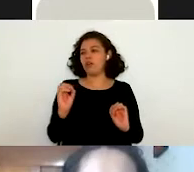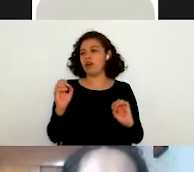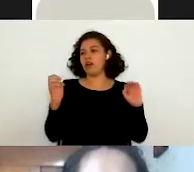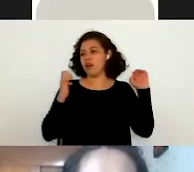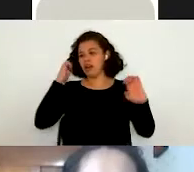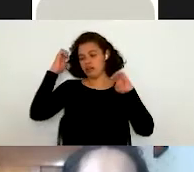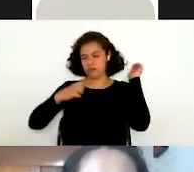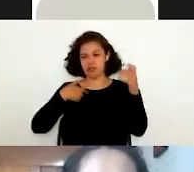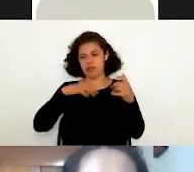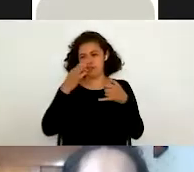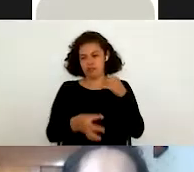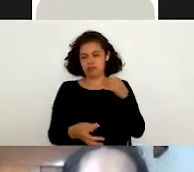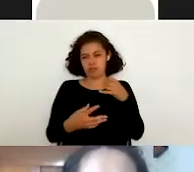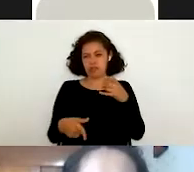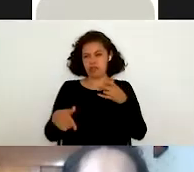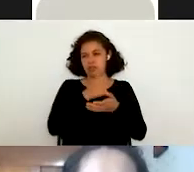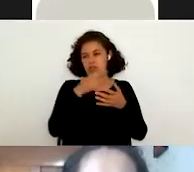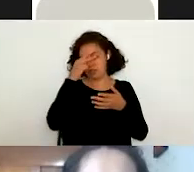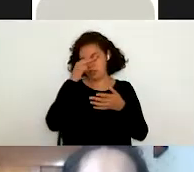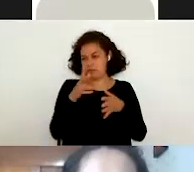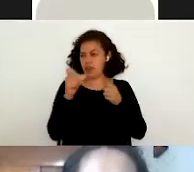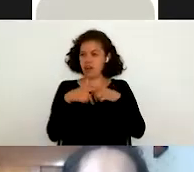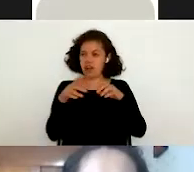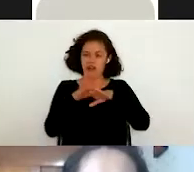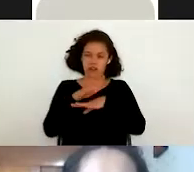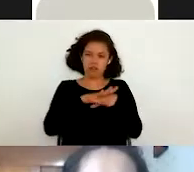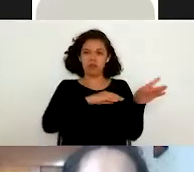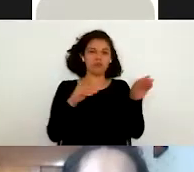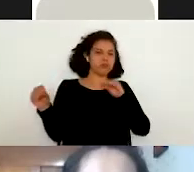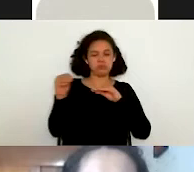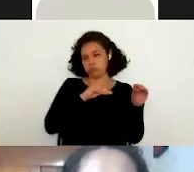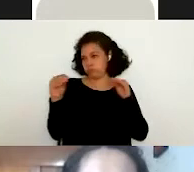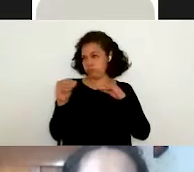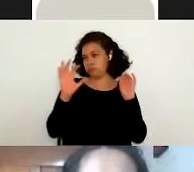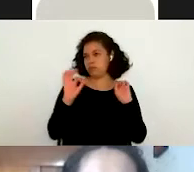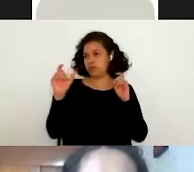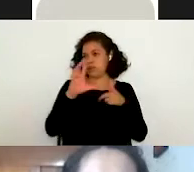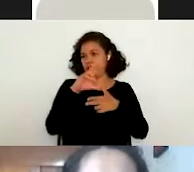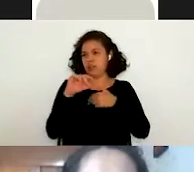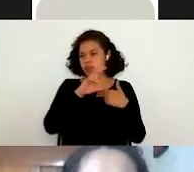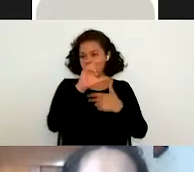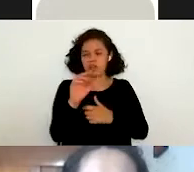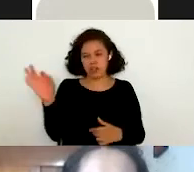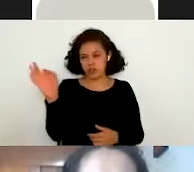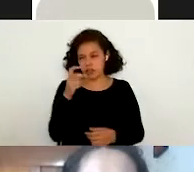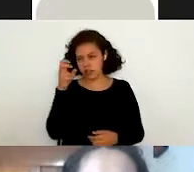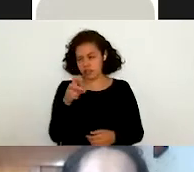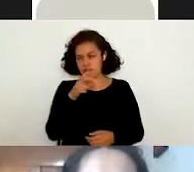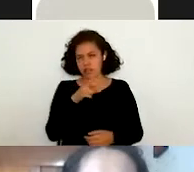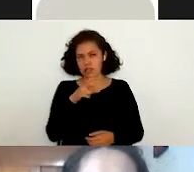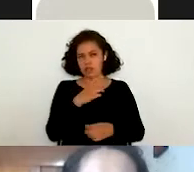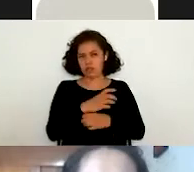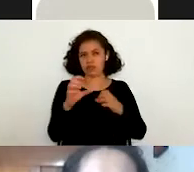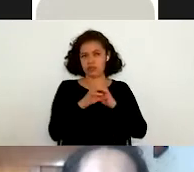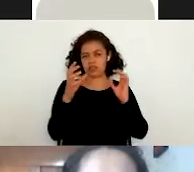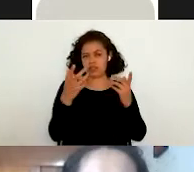hemos vivido por lo menos en la Ciudad de México, ¿no? Que si hubo un temblor o que si va a haber un huracán, ¿no? También estas cuestiones inesperadas que